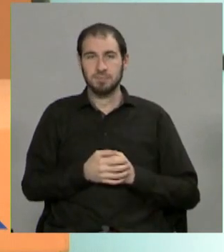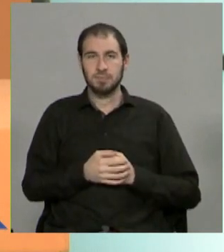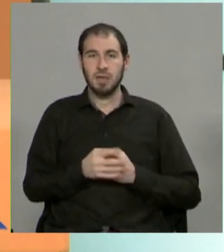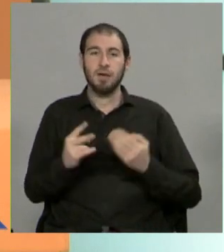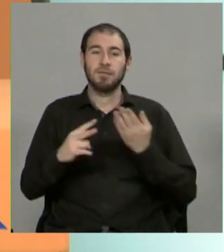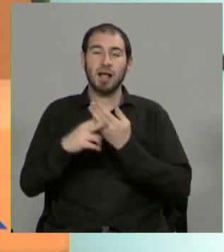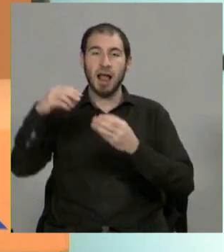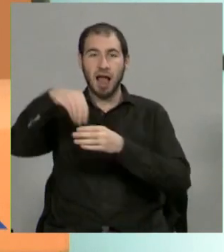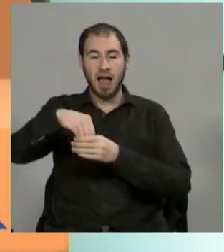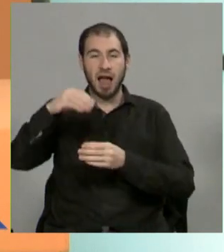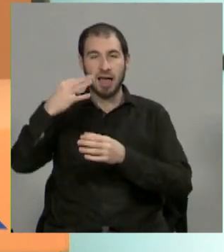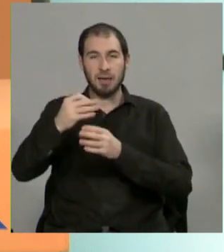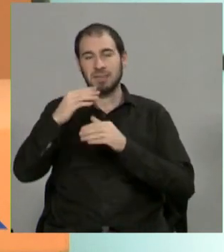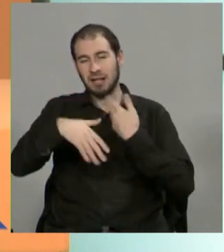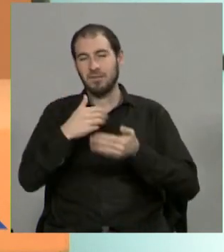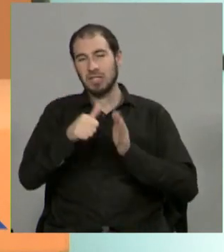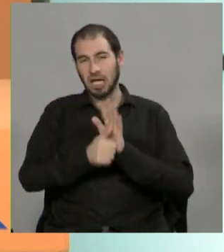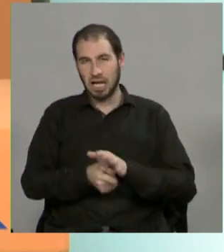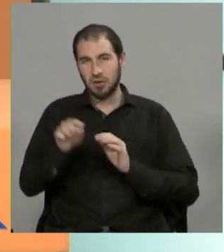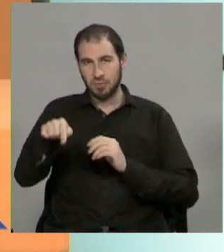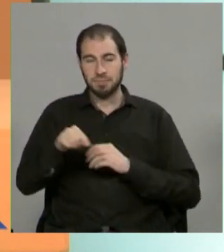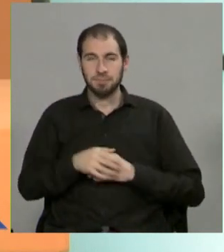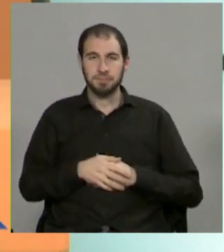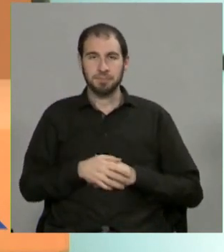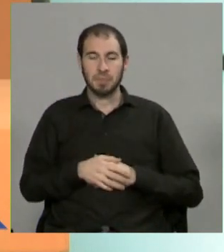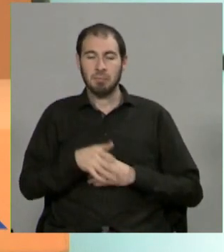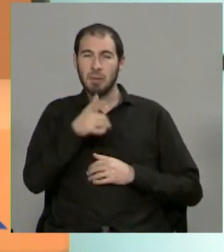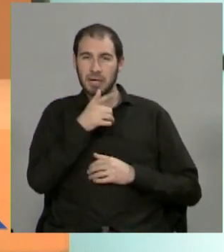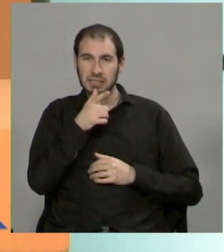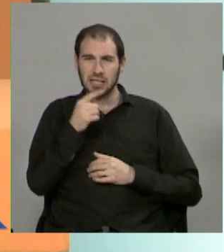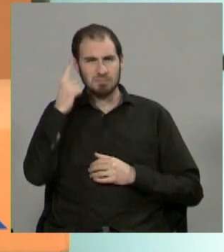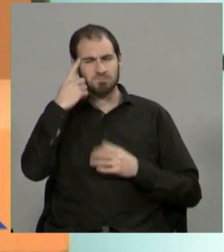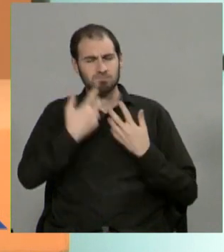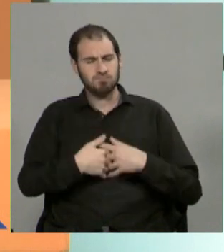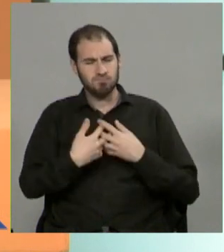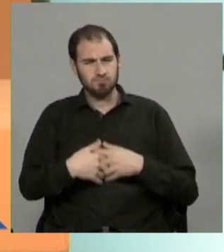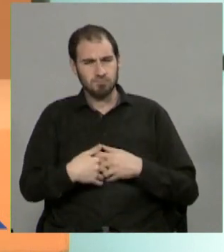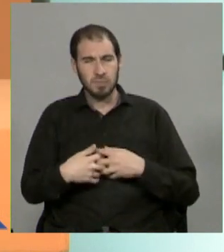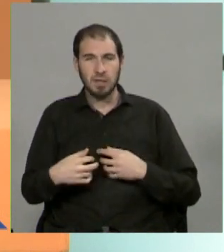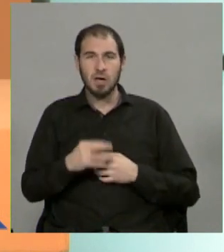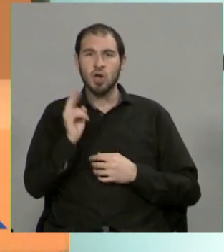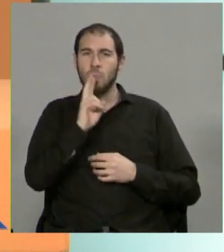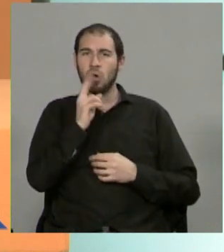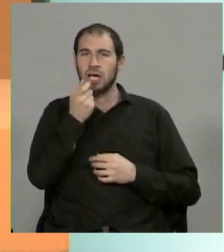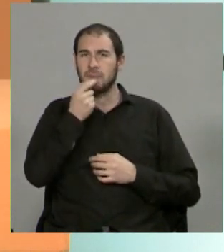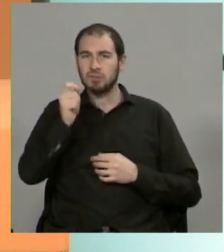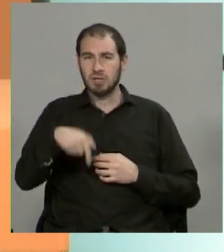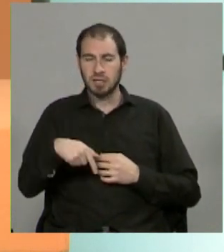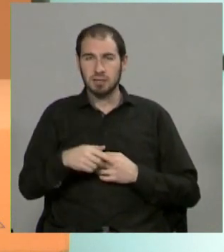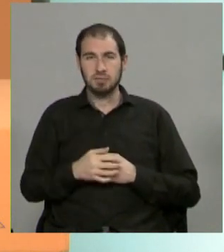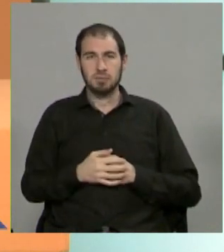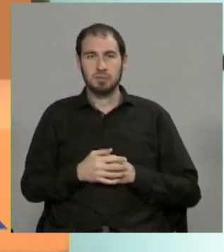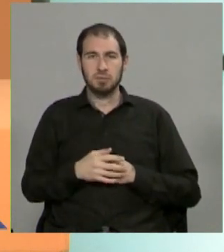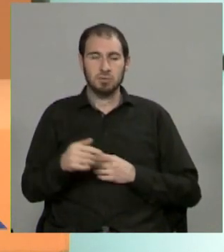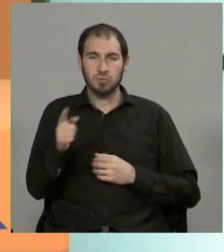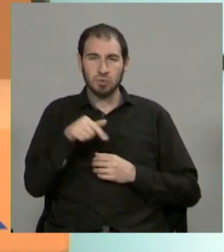la Fiscalía Especializada en Violencia de Género. Sí. Creo que como reflexión, las mujeres mendocinas